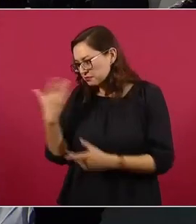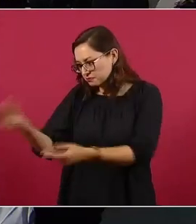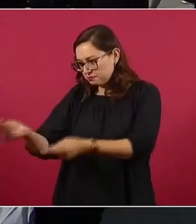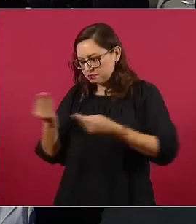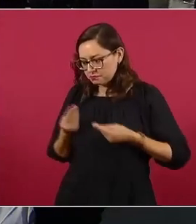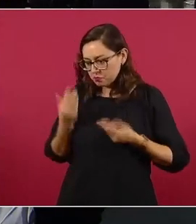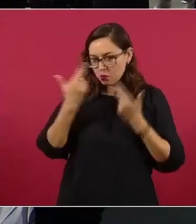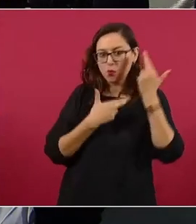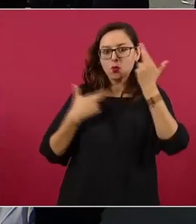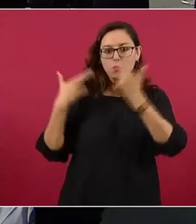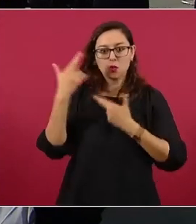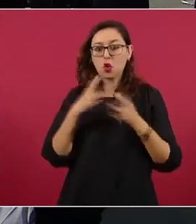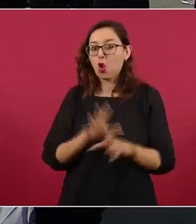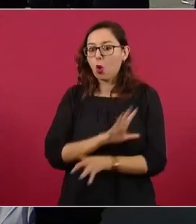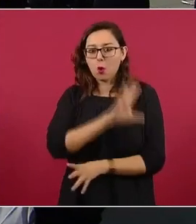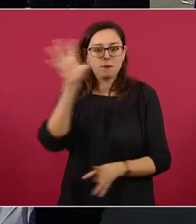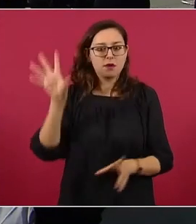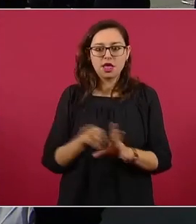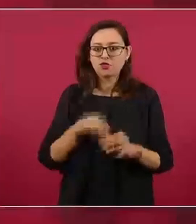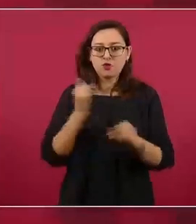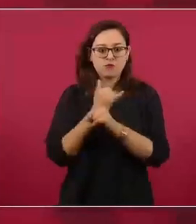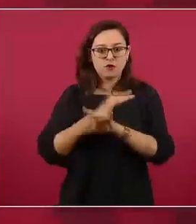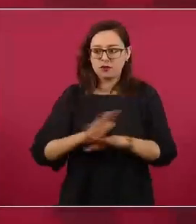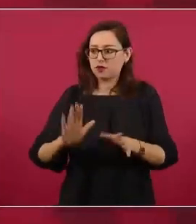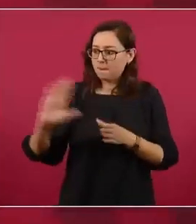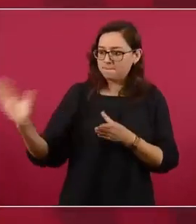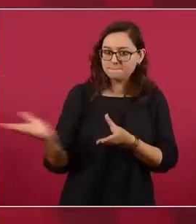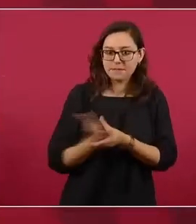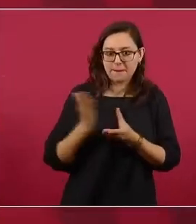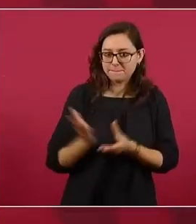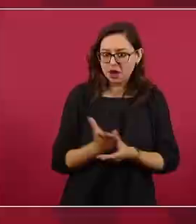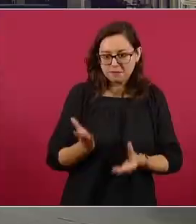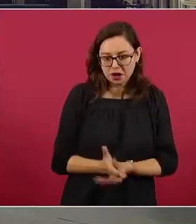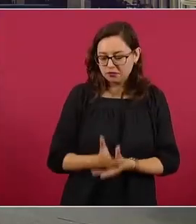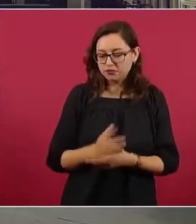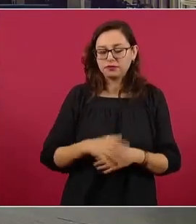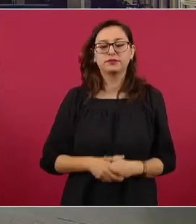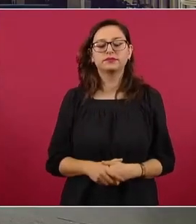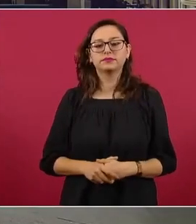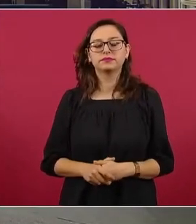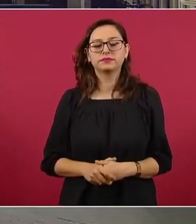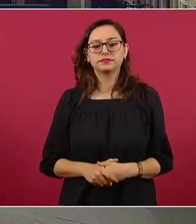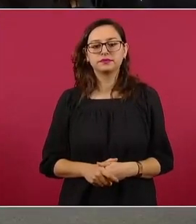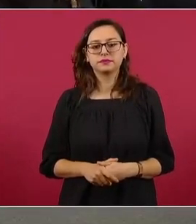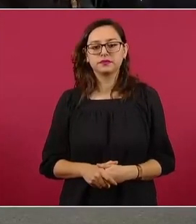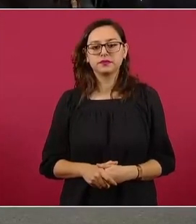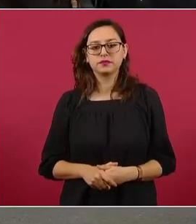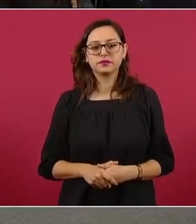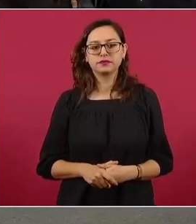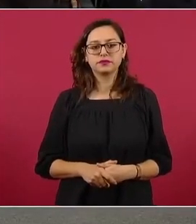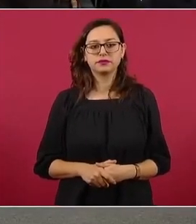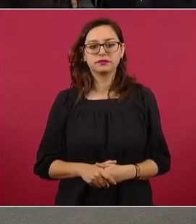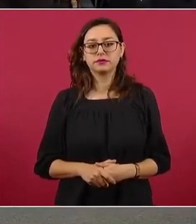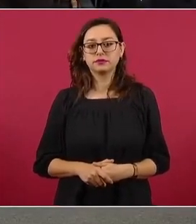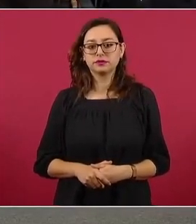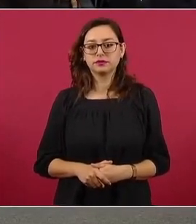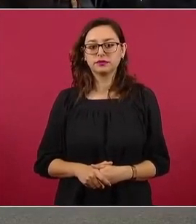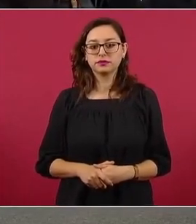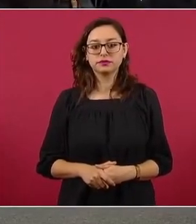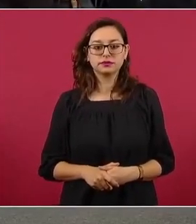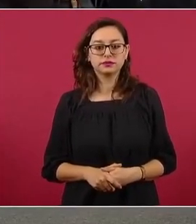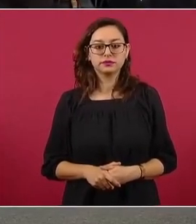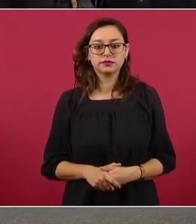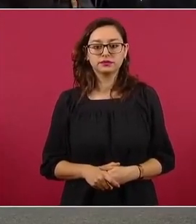no se descartan automáticamente. ¿Pero se ha detectado algún movimiento irregular en las cuentas del presidente del